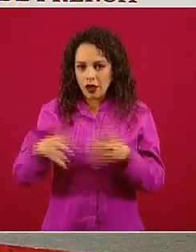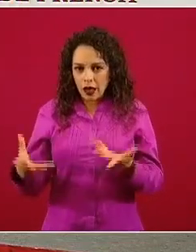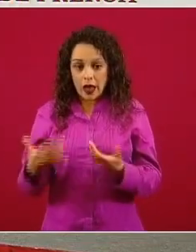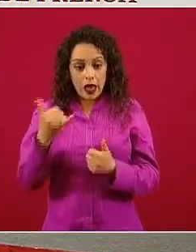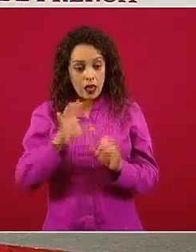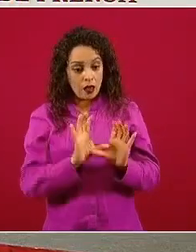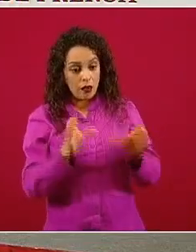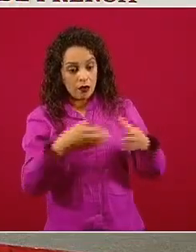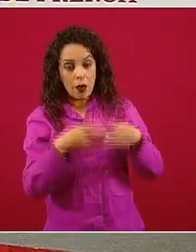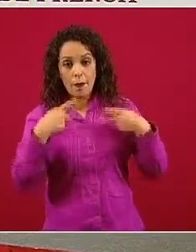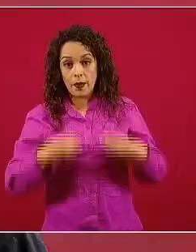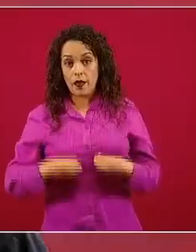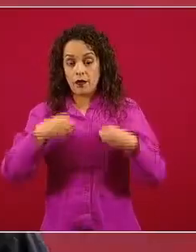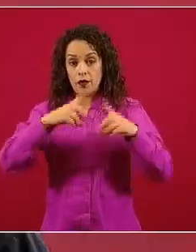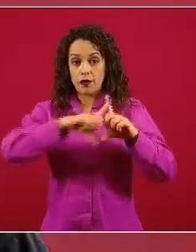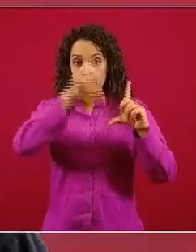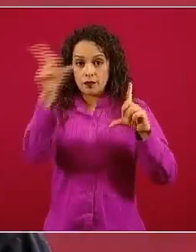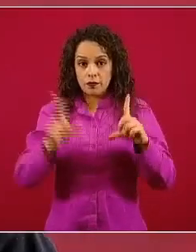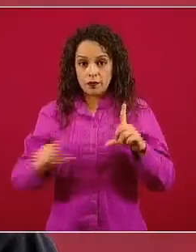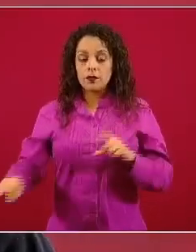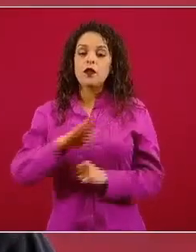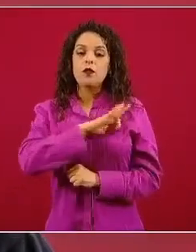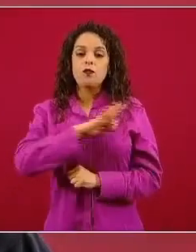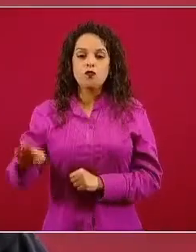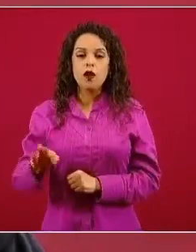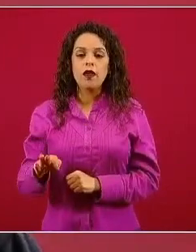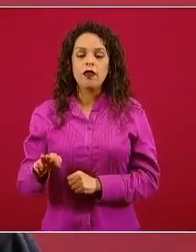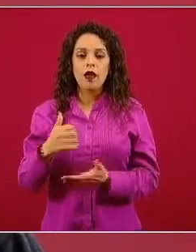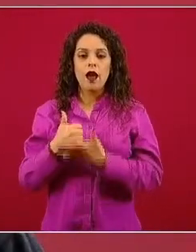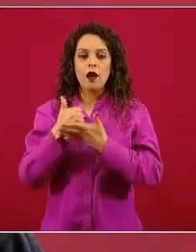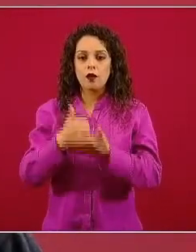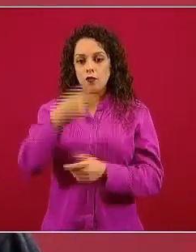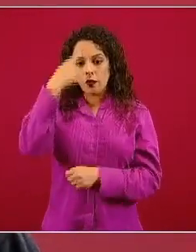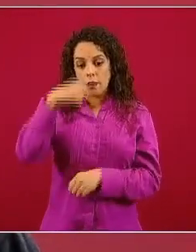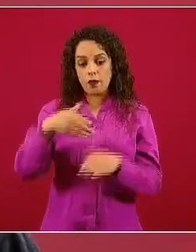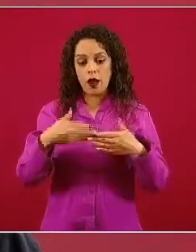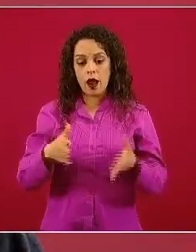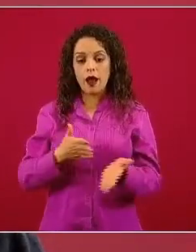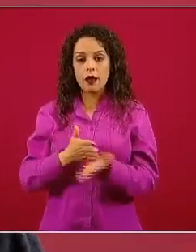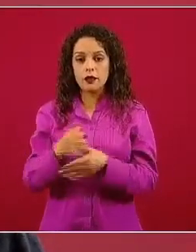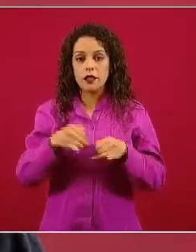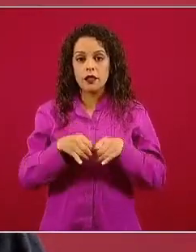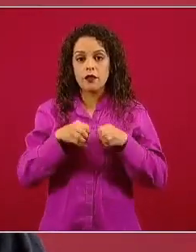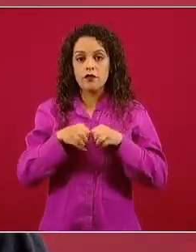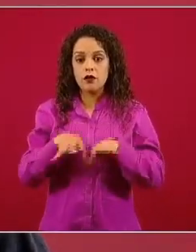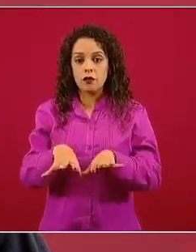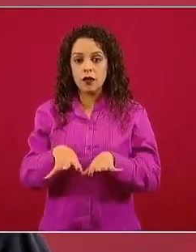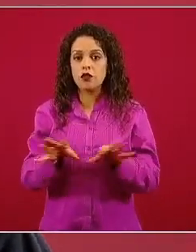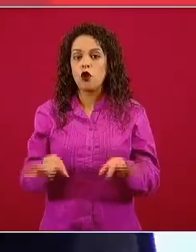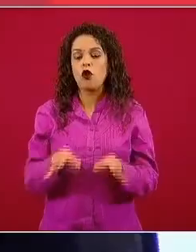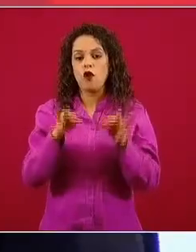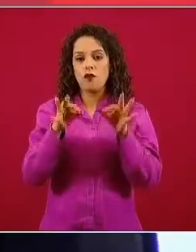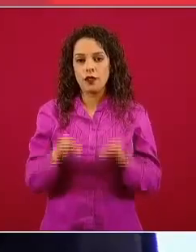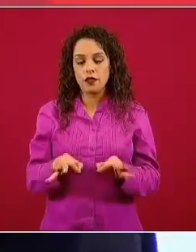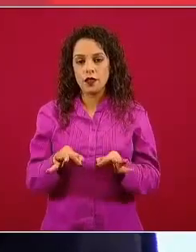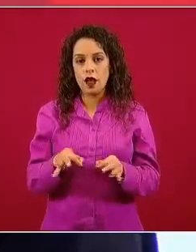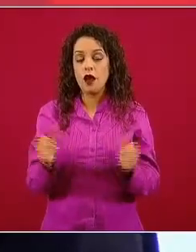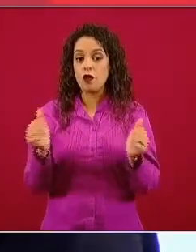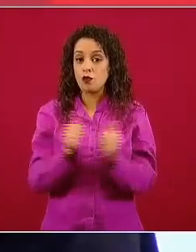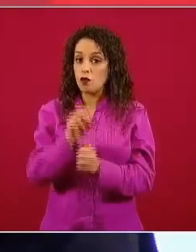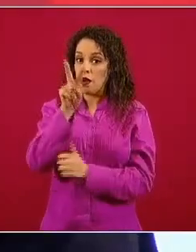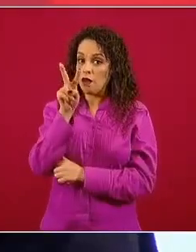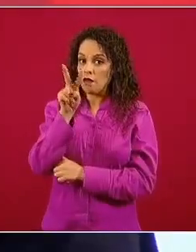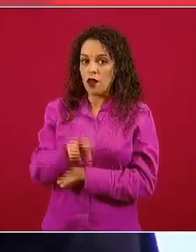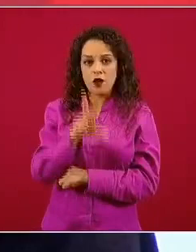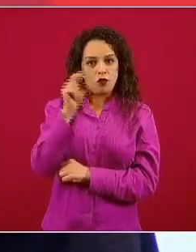una productos informativos y acceso a información oficial, veraz, y que en